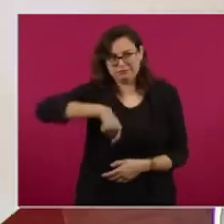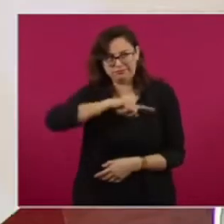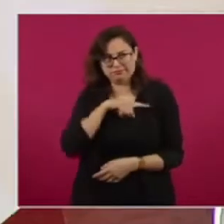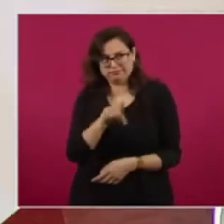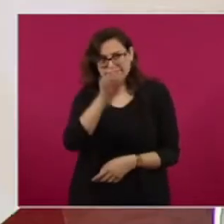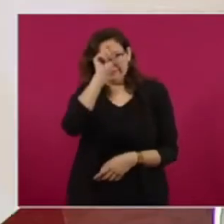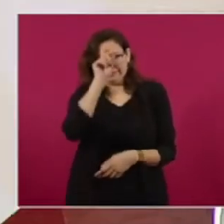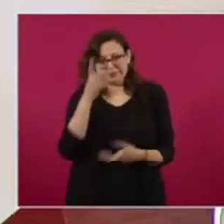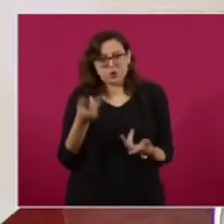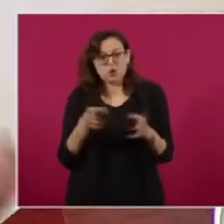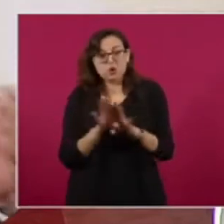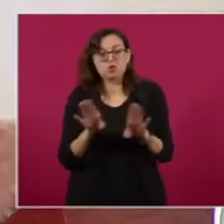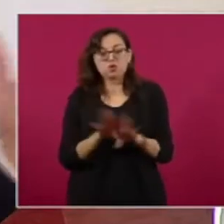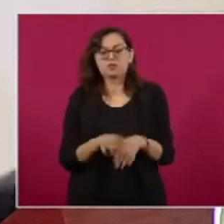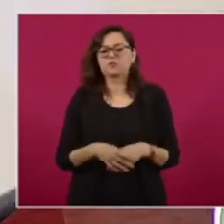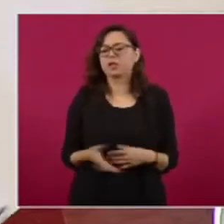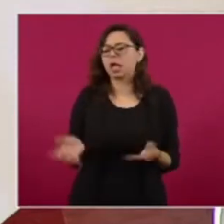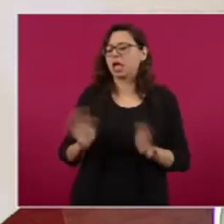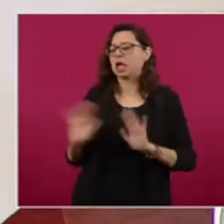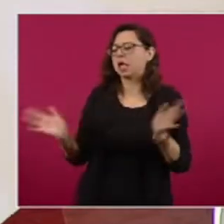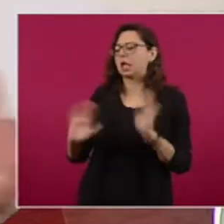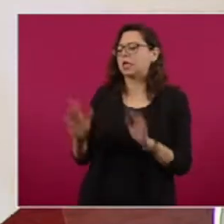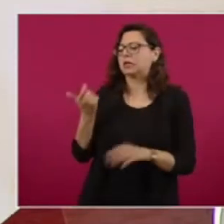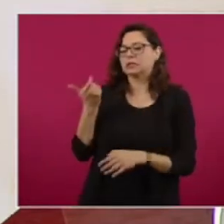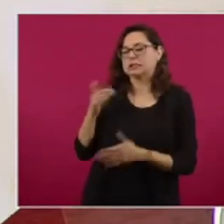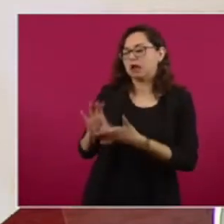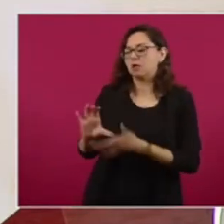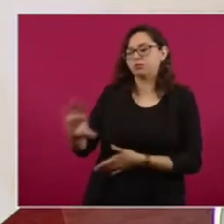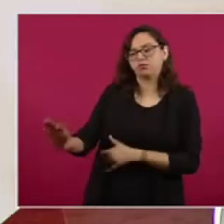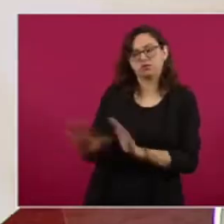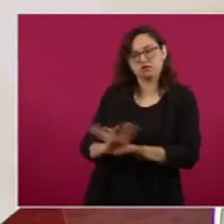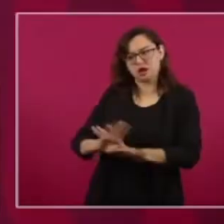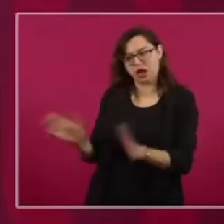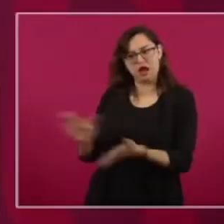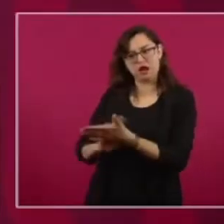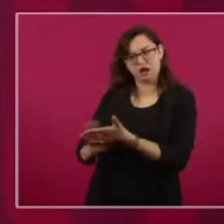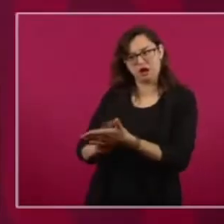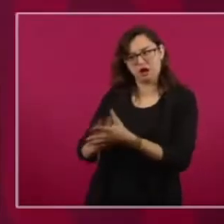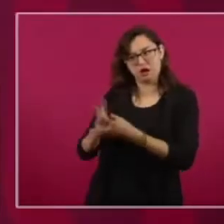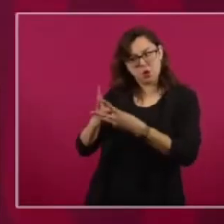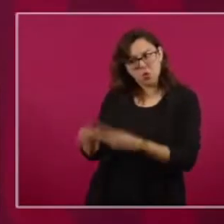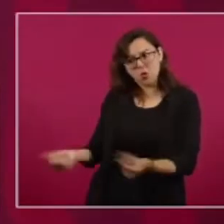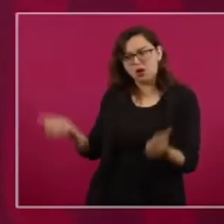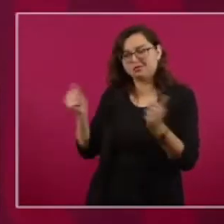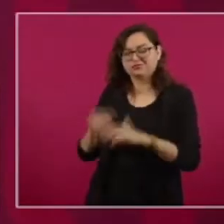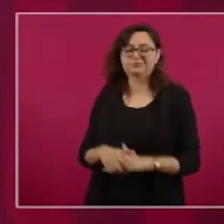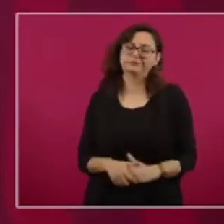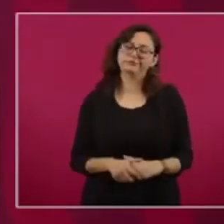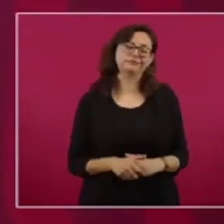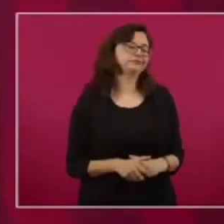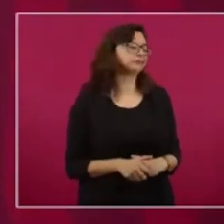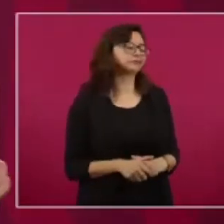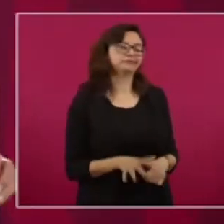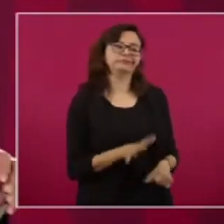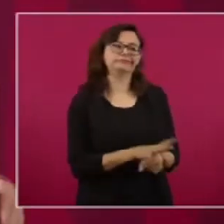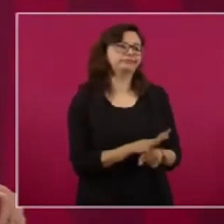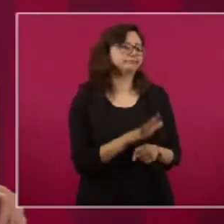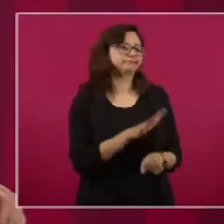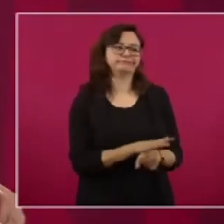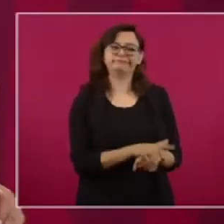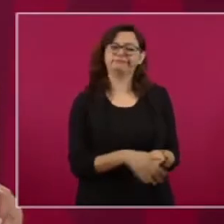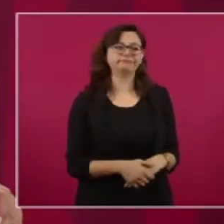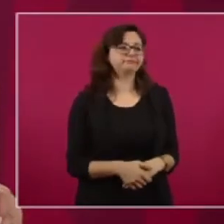Pero pensaron que si se reparaba el daño, con eso era más que suficiente. Entonces, no